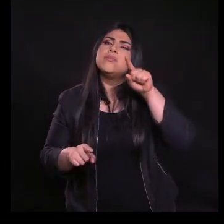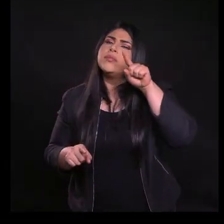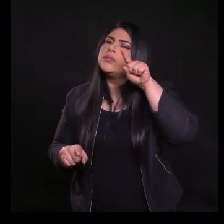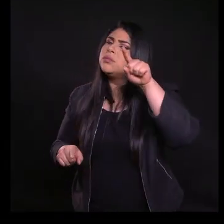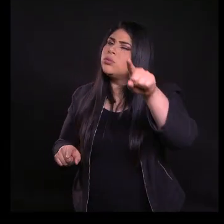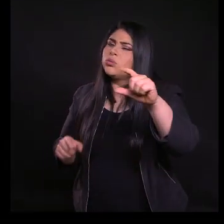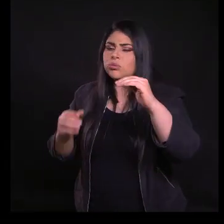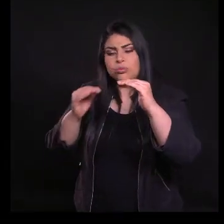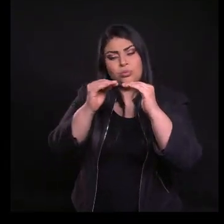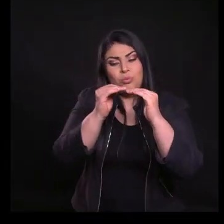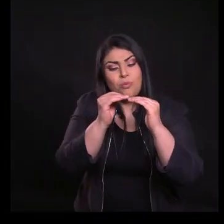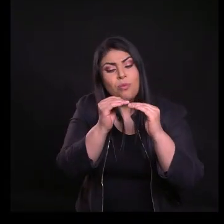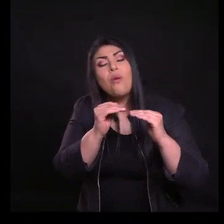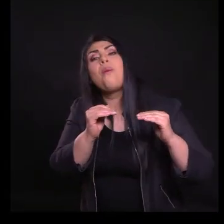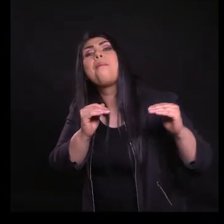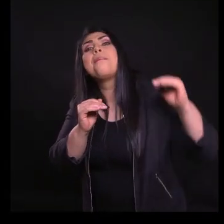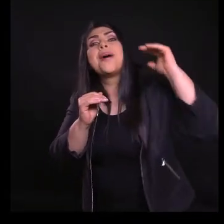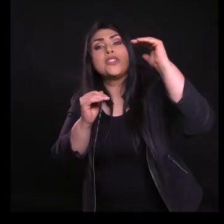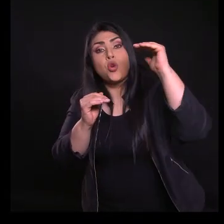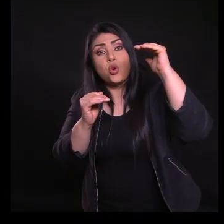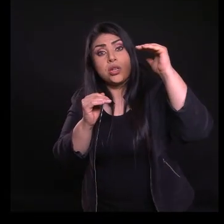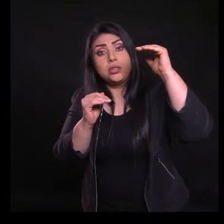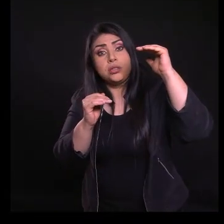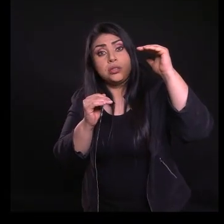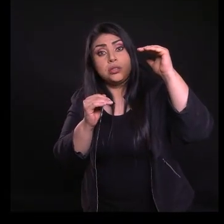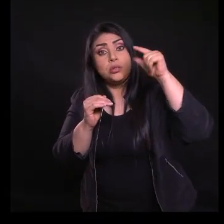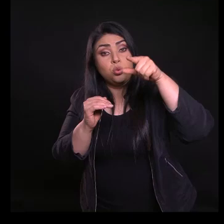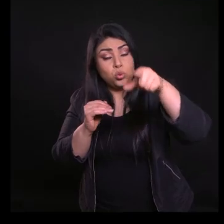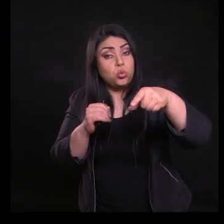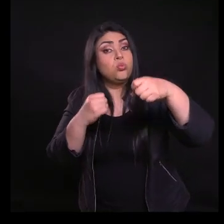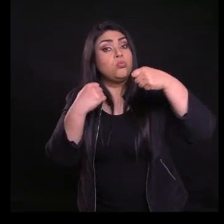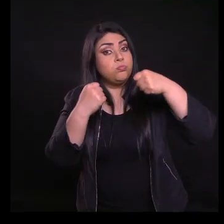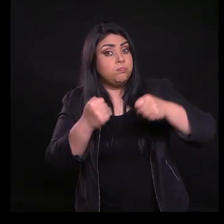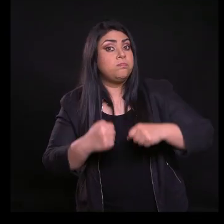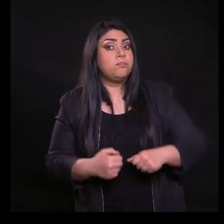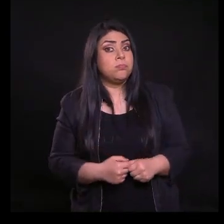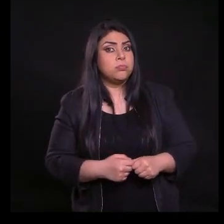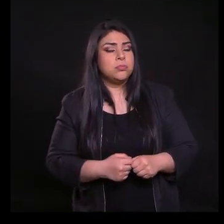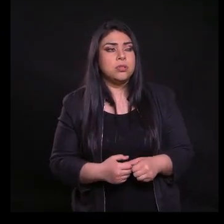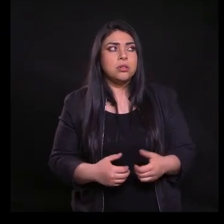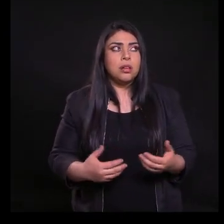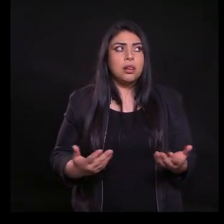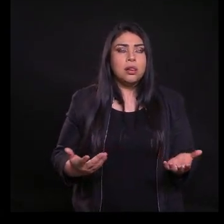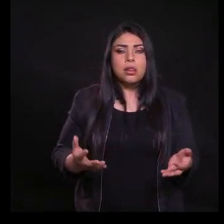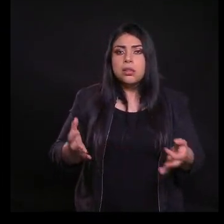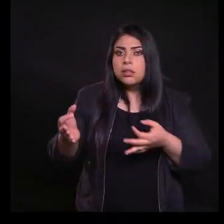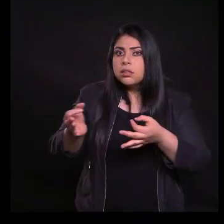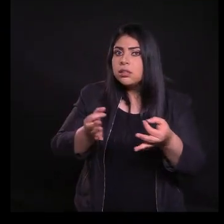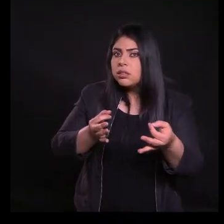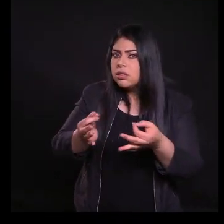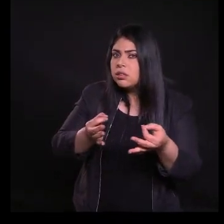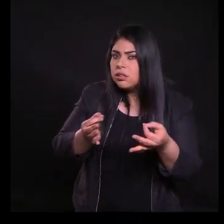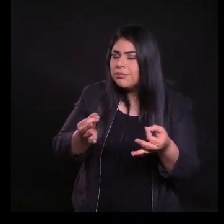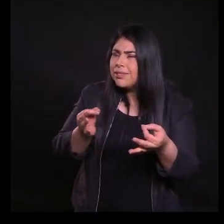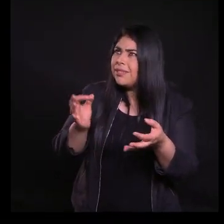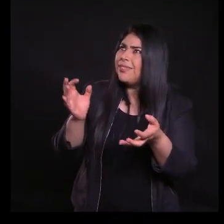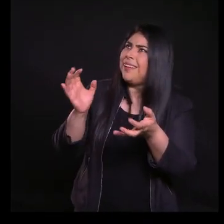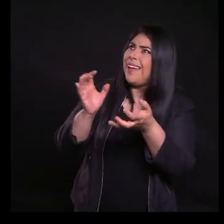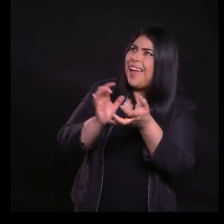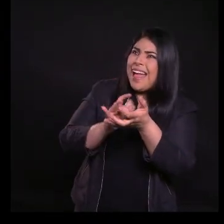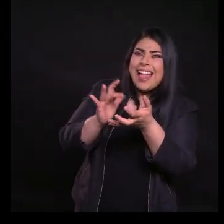promesa harás cosas mayores como poder explicarte que jesús quiere